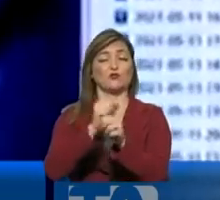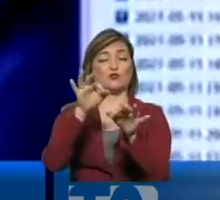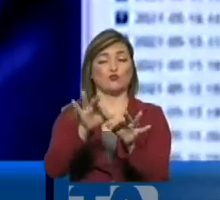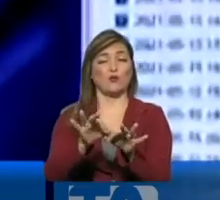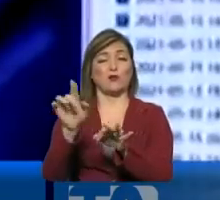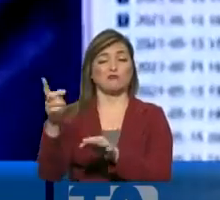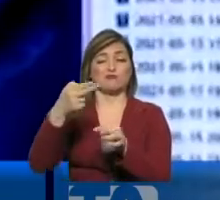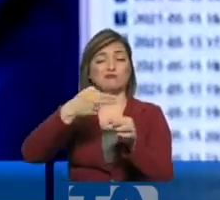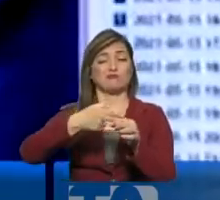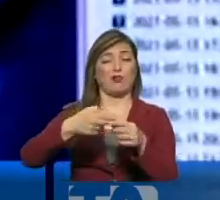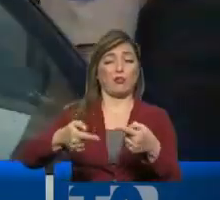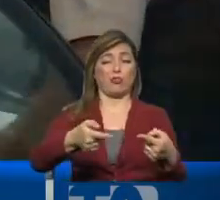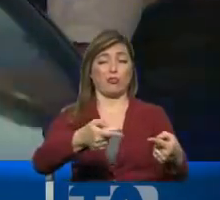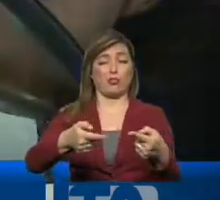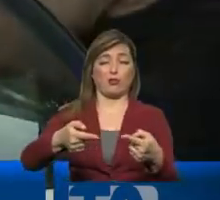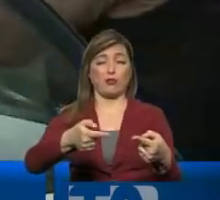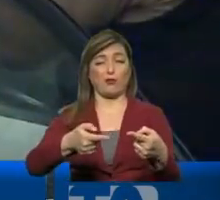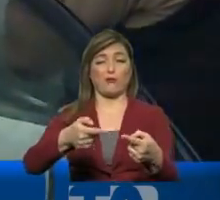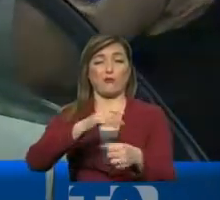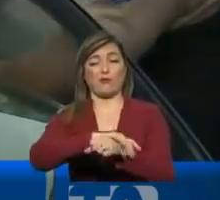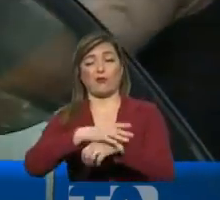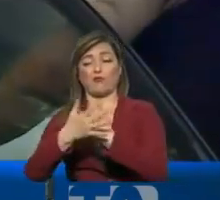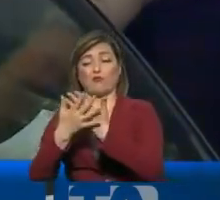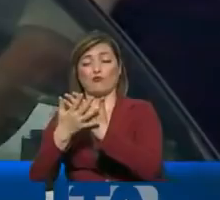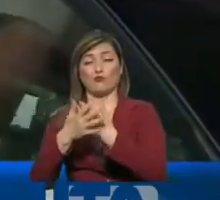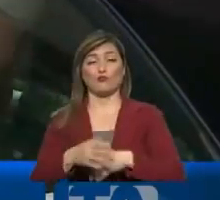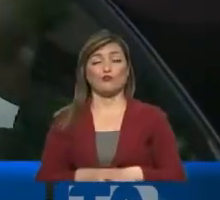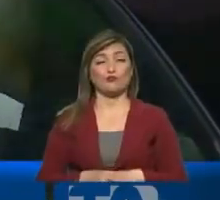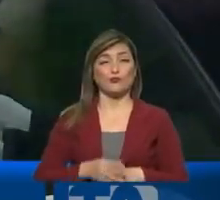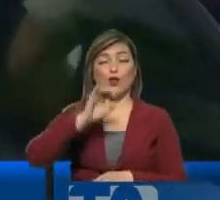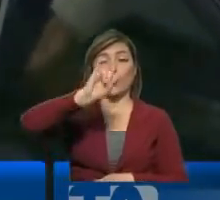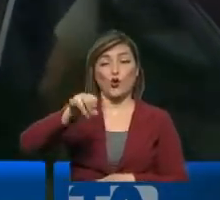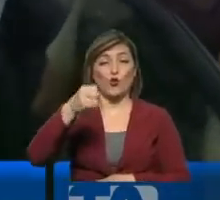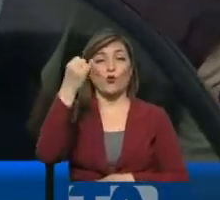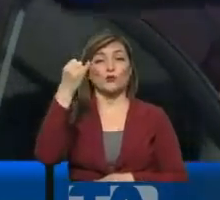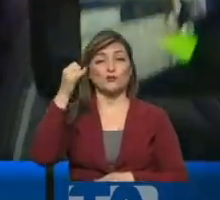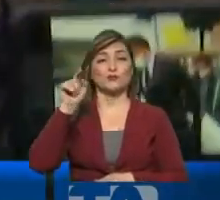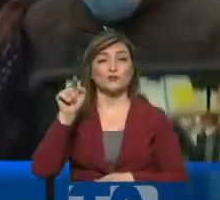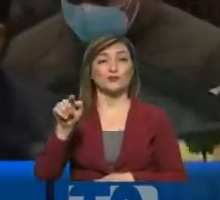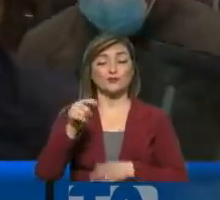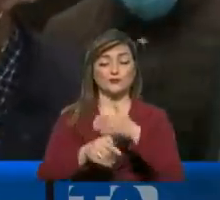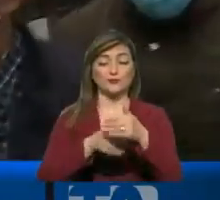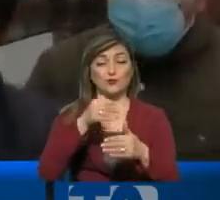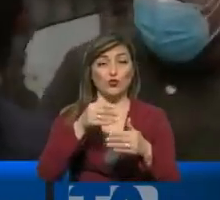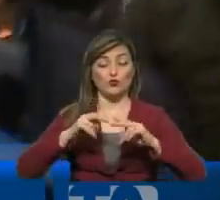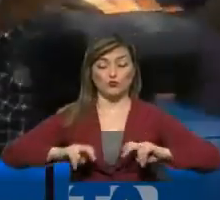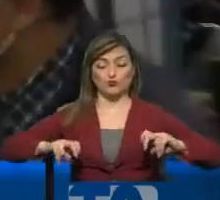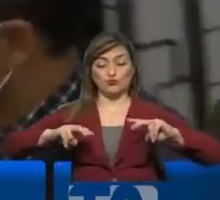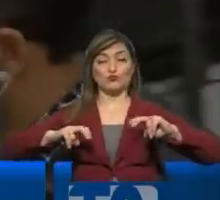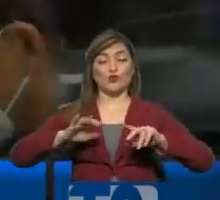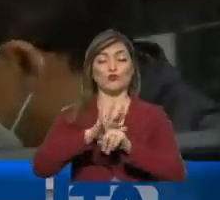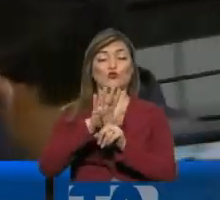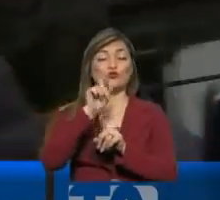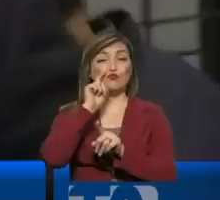Carrión, protagonizó un altercado que terminó por llevarlo a prisión preventiva. Este jueves, esta medida cautelar dentro del proceso que investiga el delito de